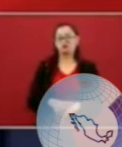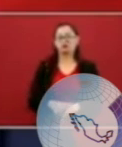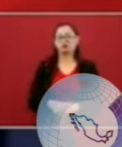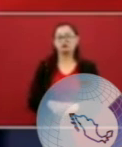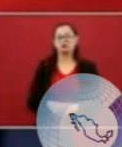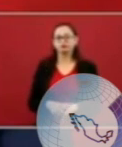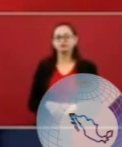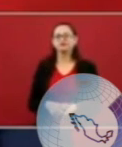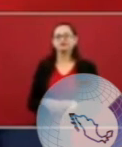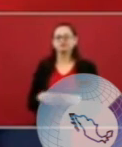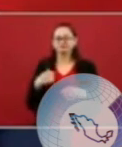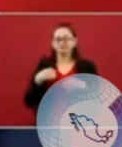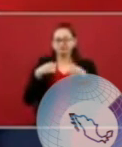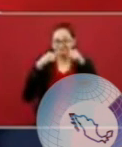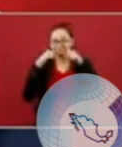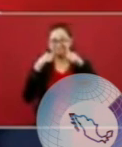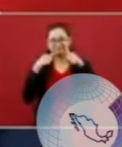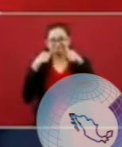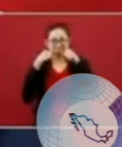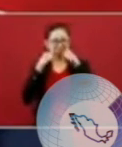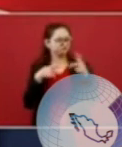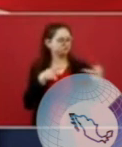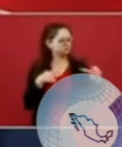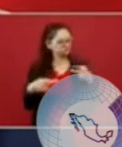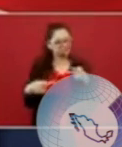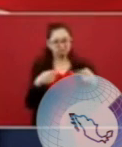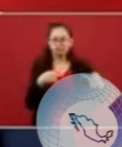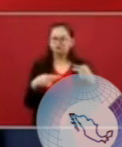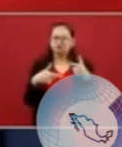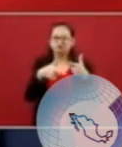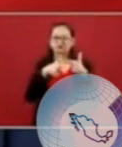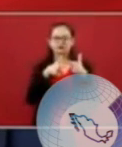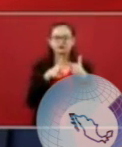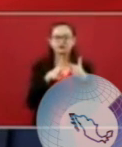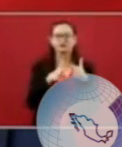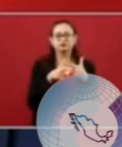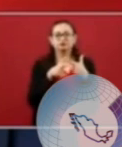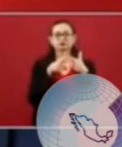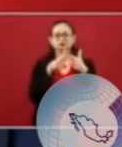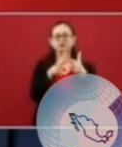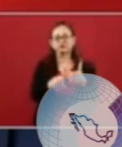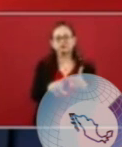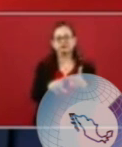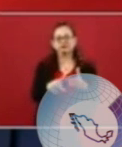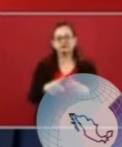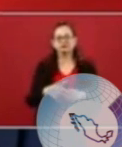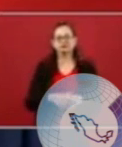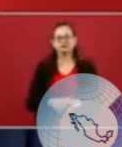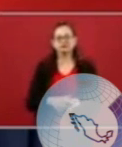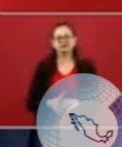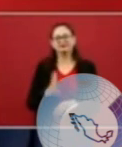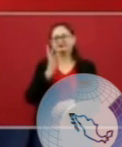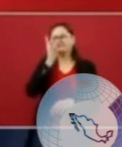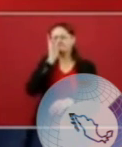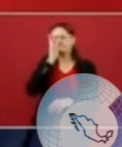vamos a mantener todo el plan. Fue muy lamentable, muy